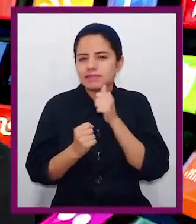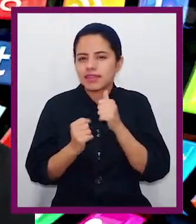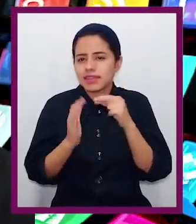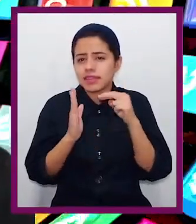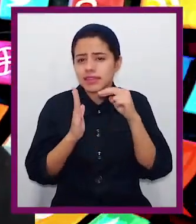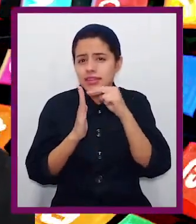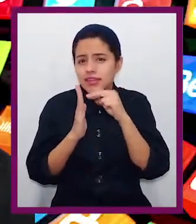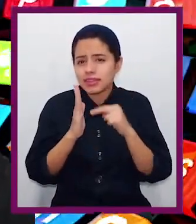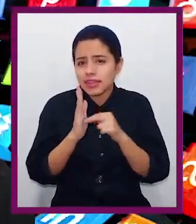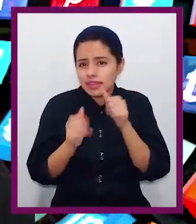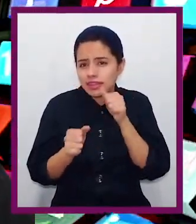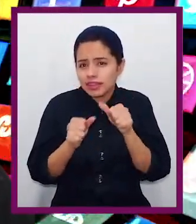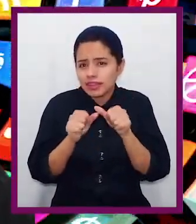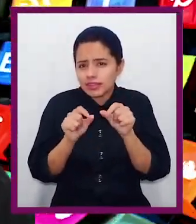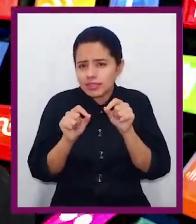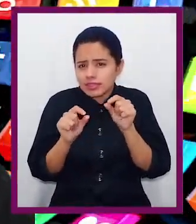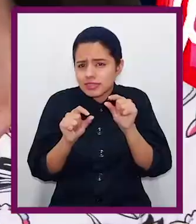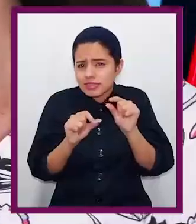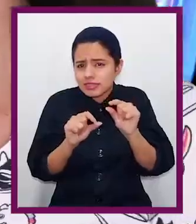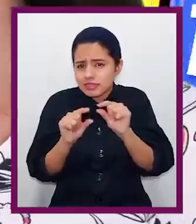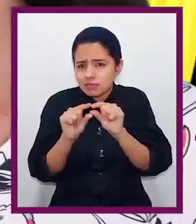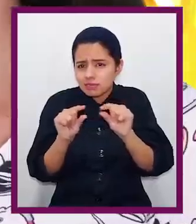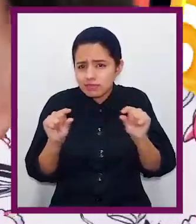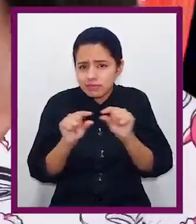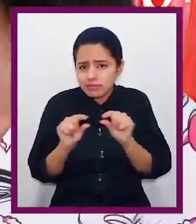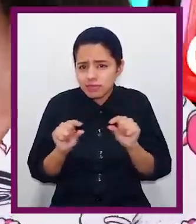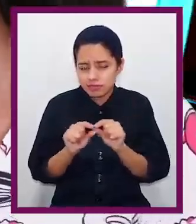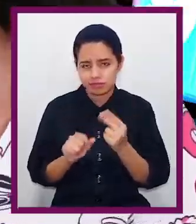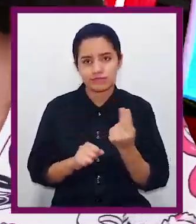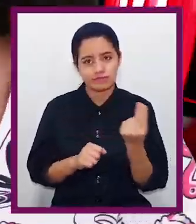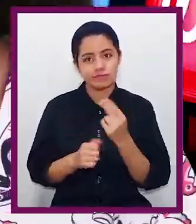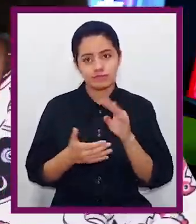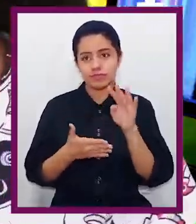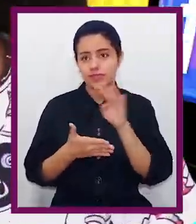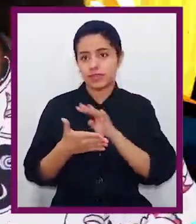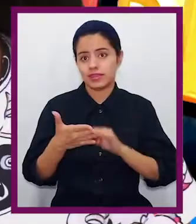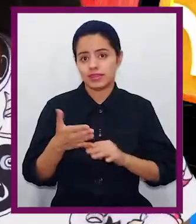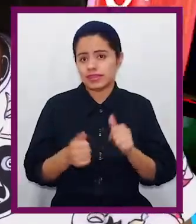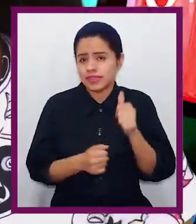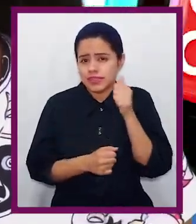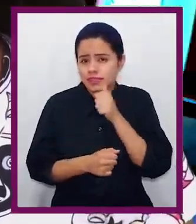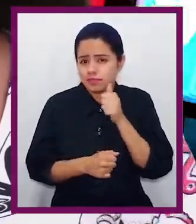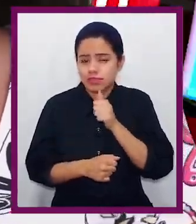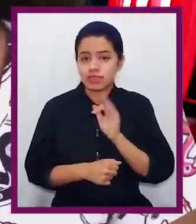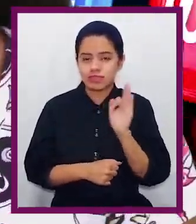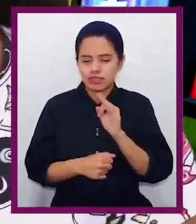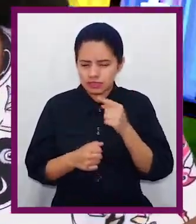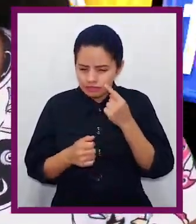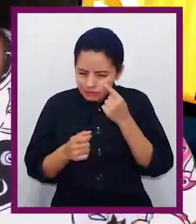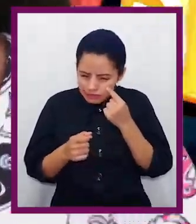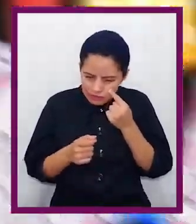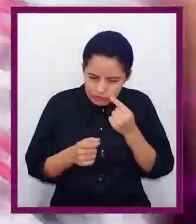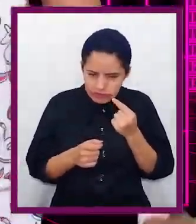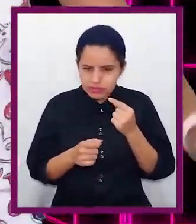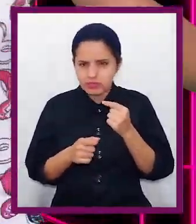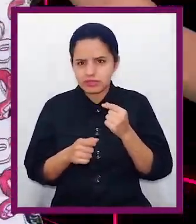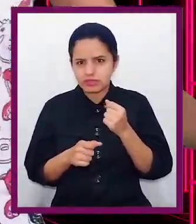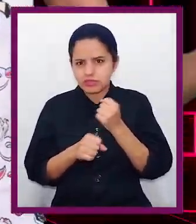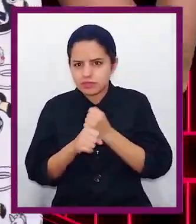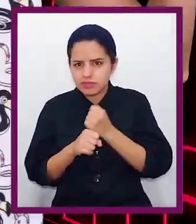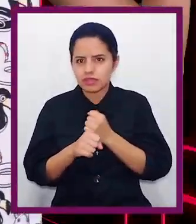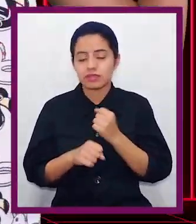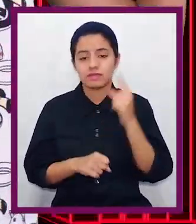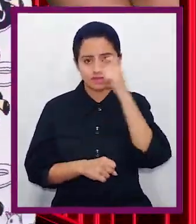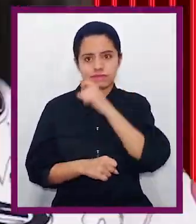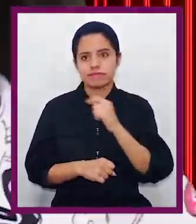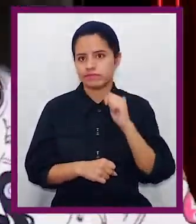chiquititas famosas que nunca leemos? Así es, siempre debemos de leer las letras chiquitas, aunque nos cueste. Y